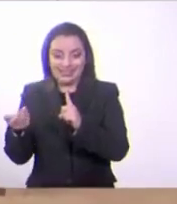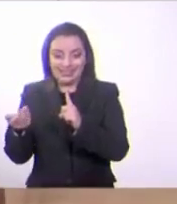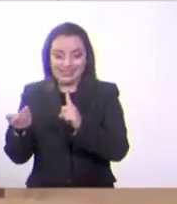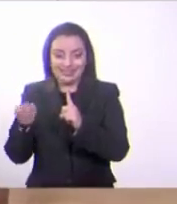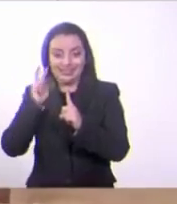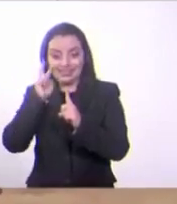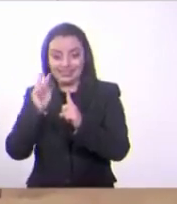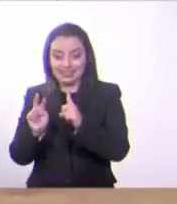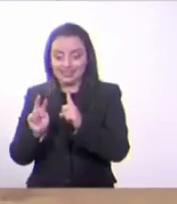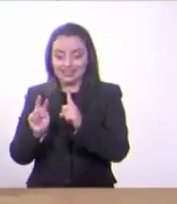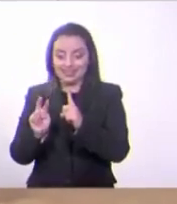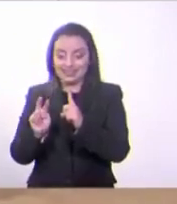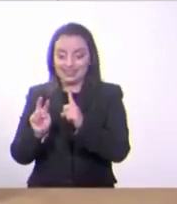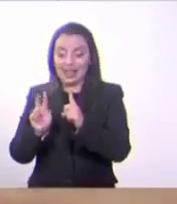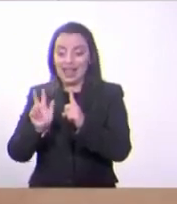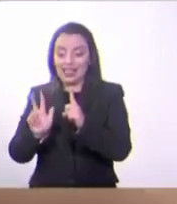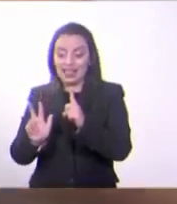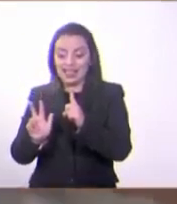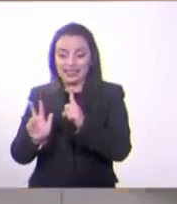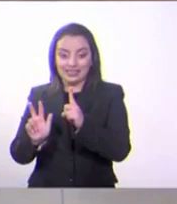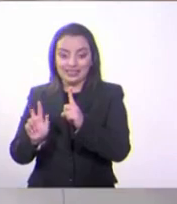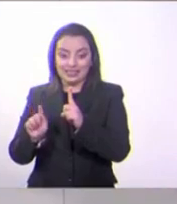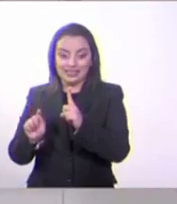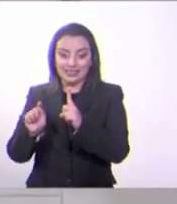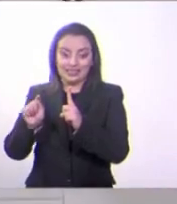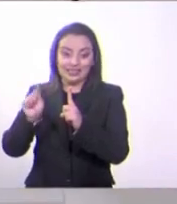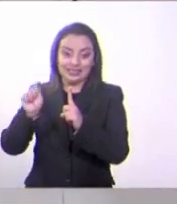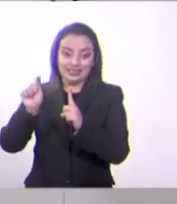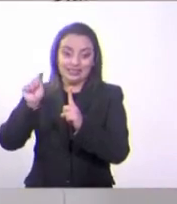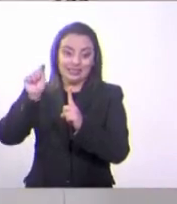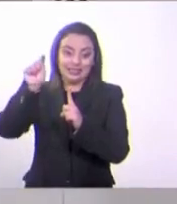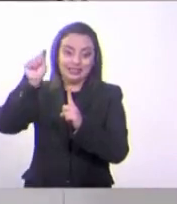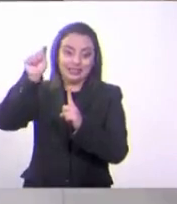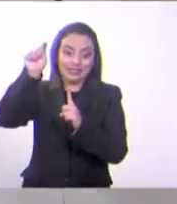Si X vale 3, ¿cuánto vale Y?